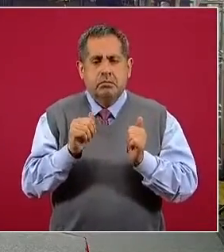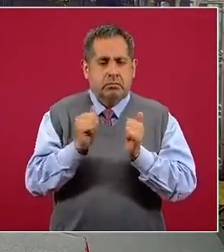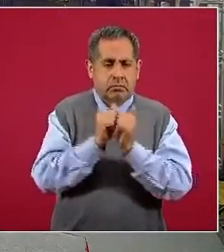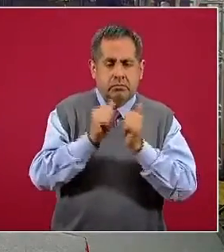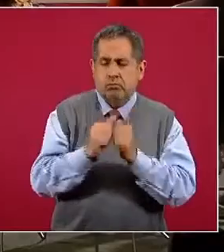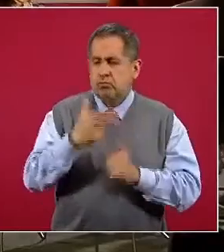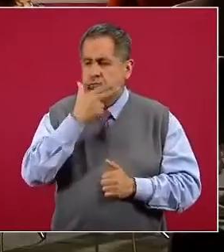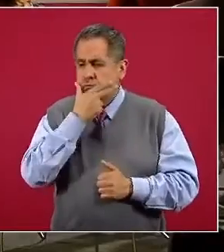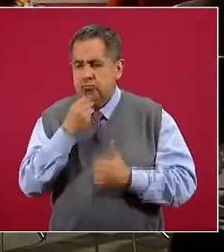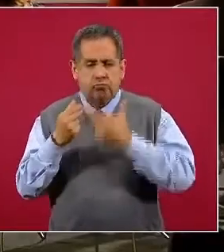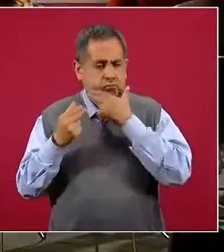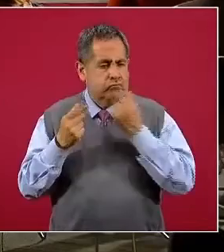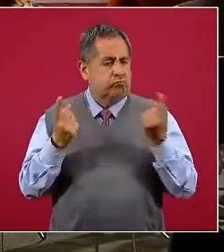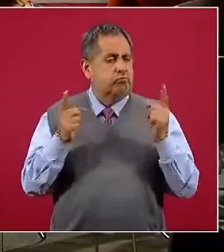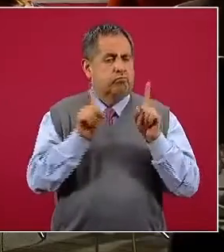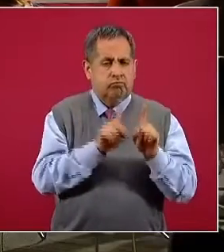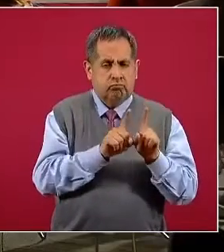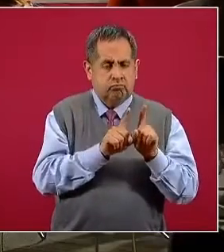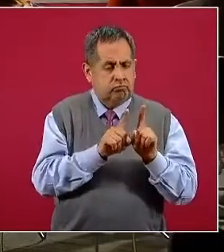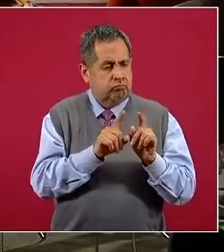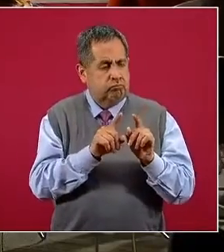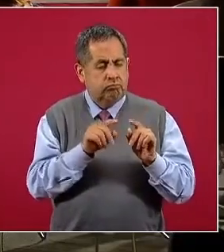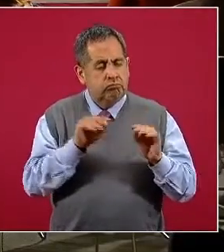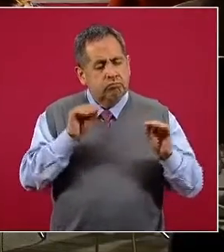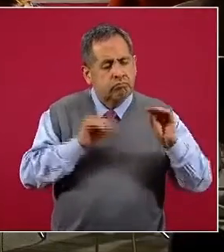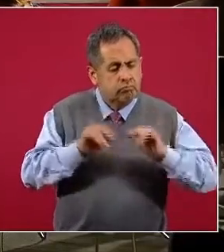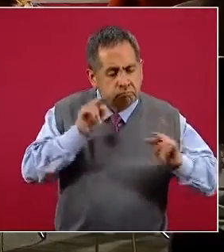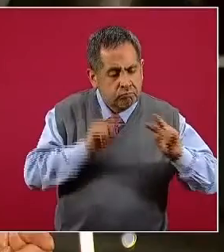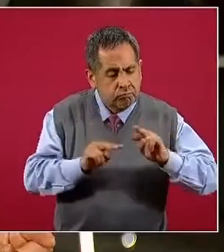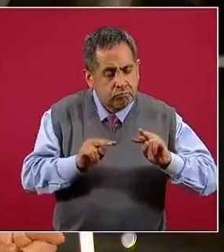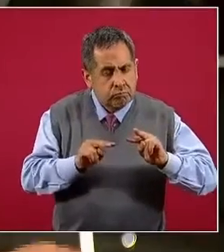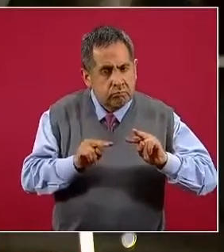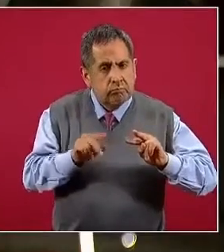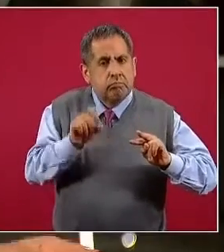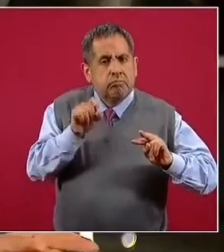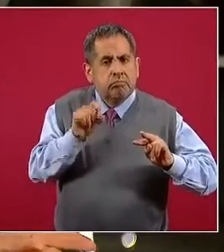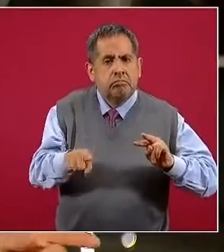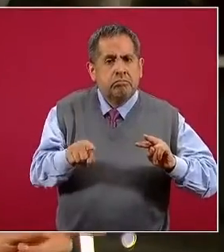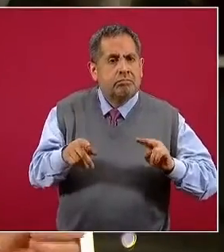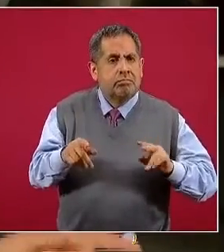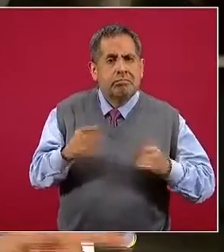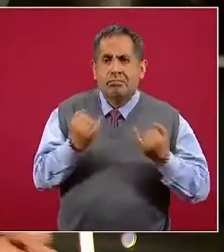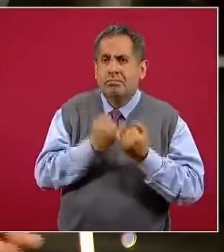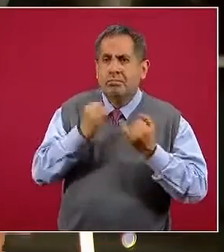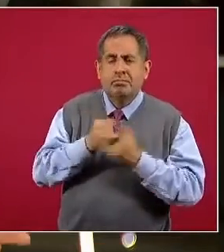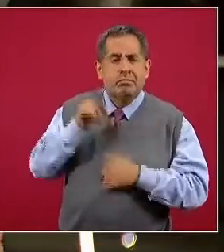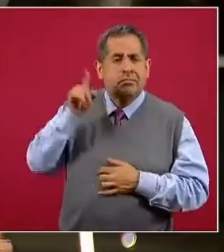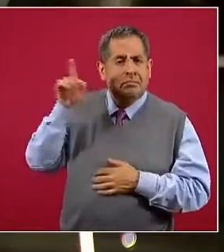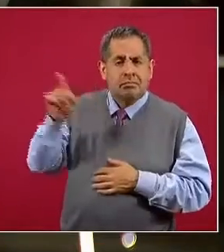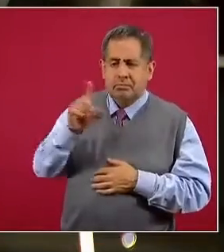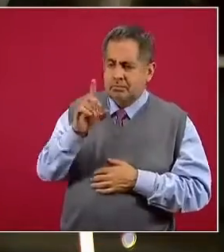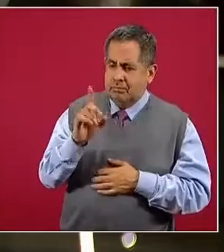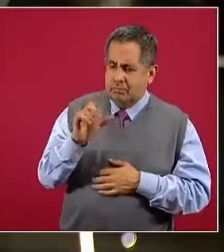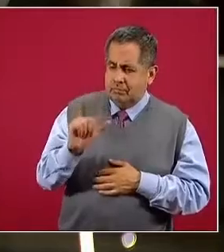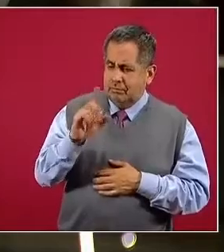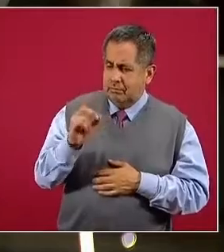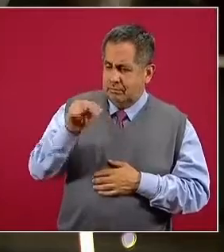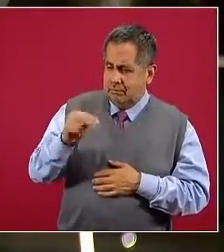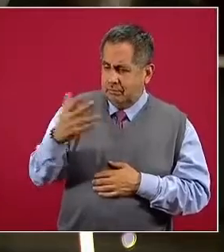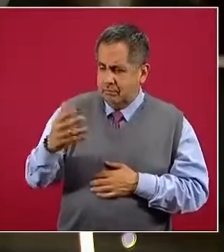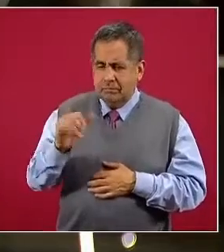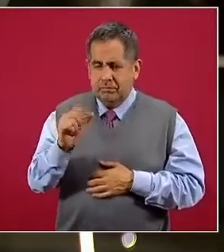con hombres. Y estaba revisando la composición de las vacunas y veo que también la Sputnik tiene el ADN 5 y ADN